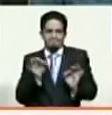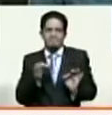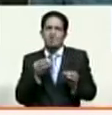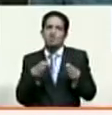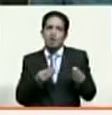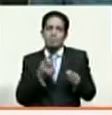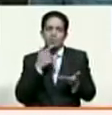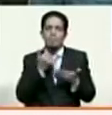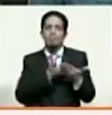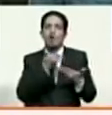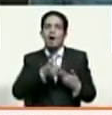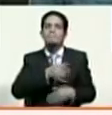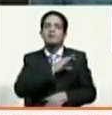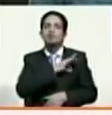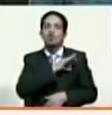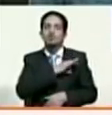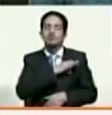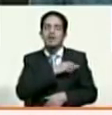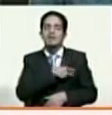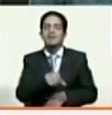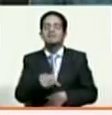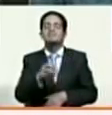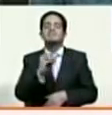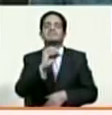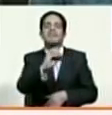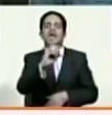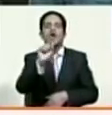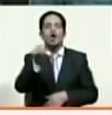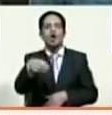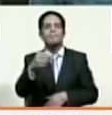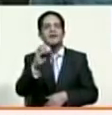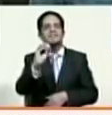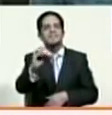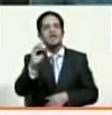programa social de los CLAP, el